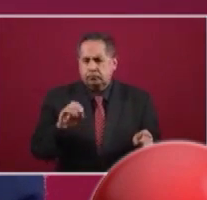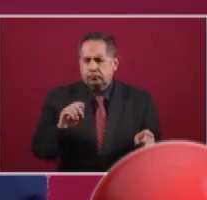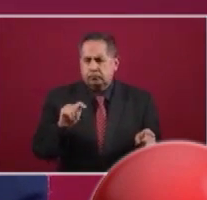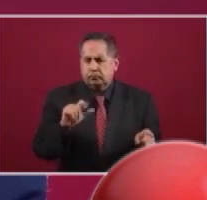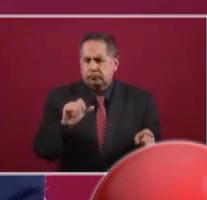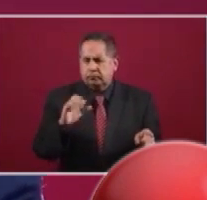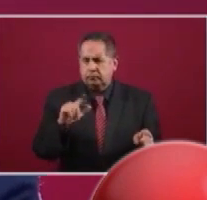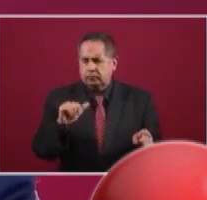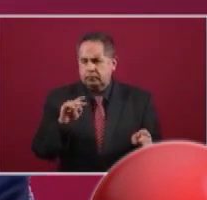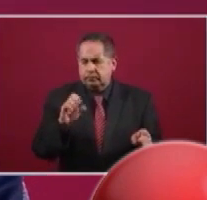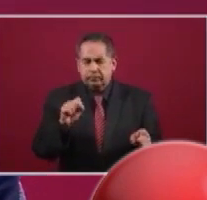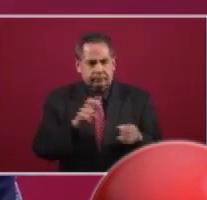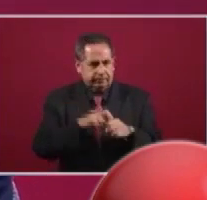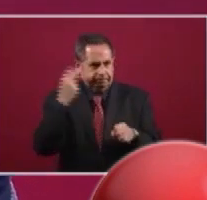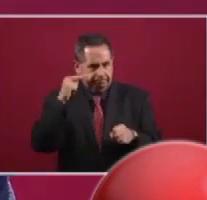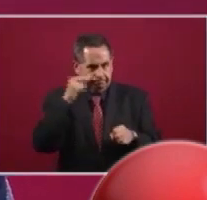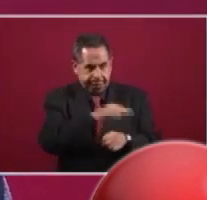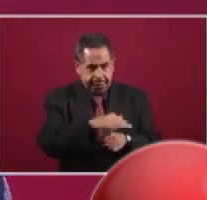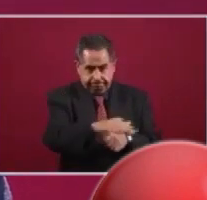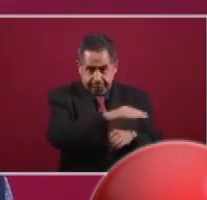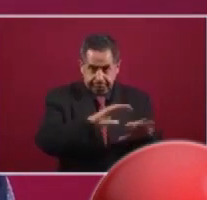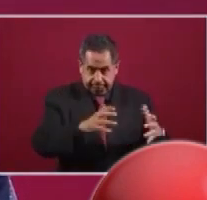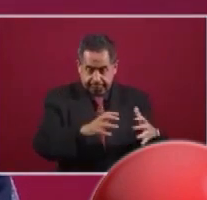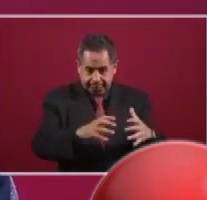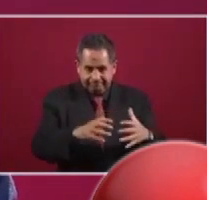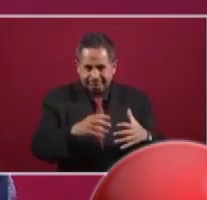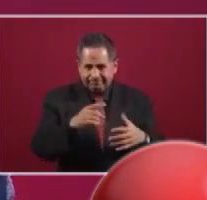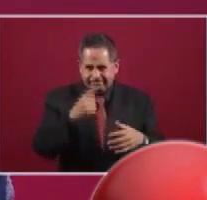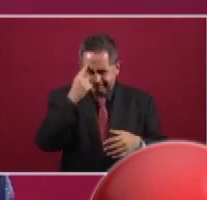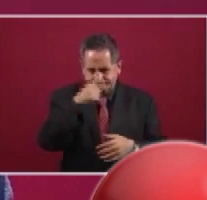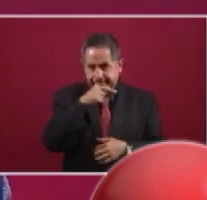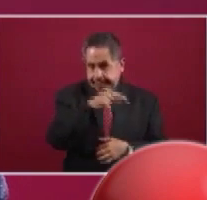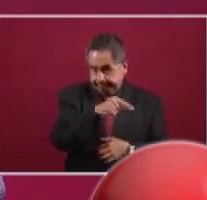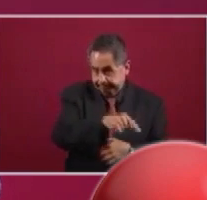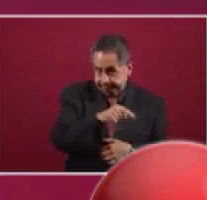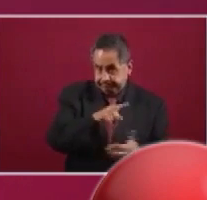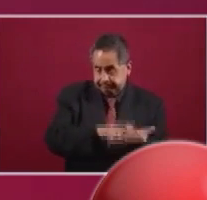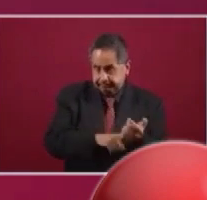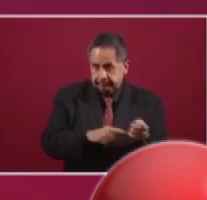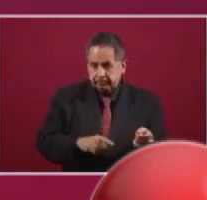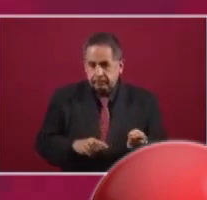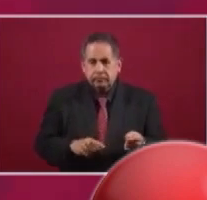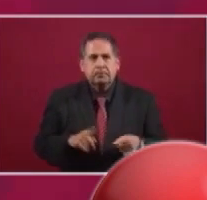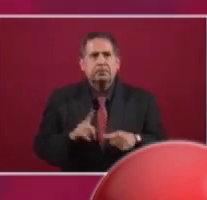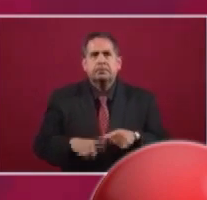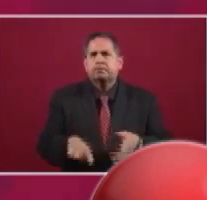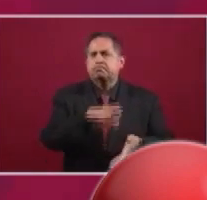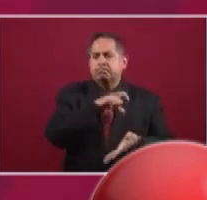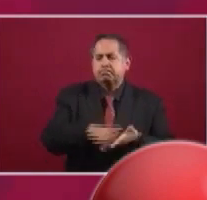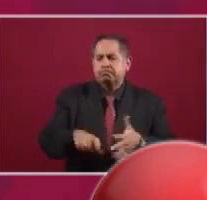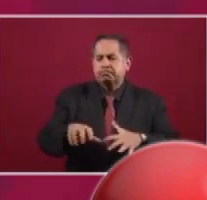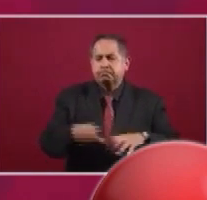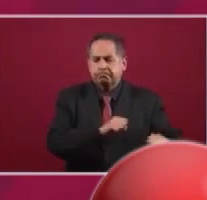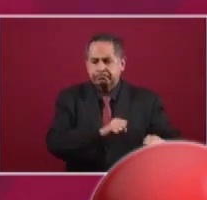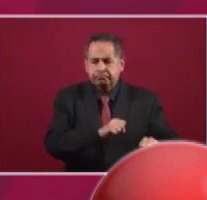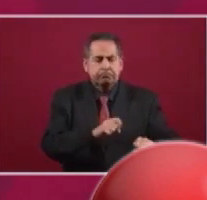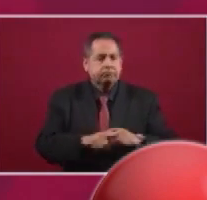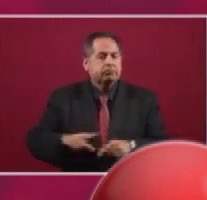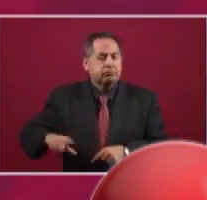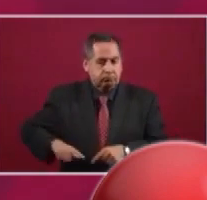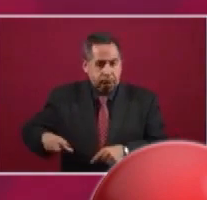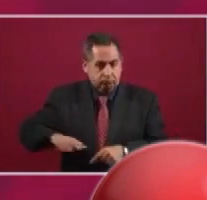Coatzacoalcos, de fertilizantes de Coatzacoalcos, que compró el